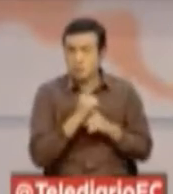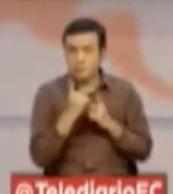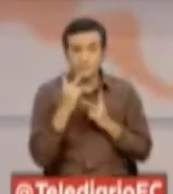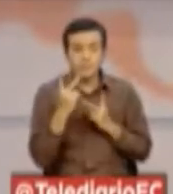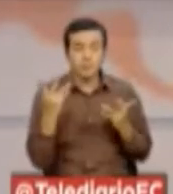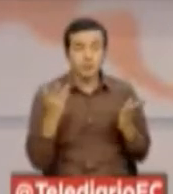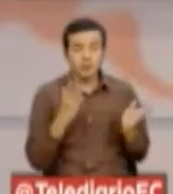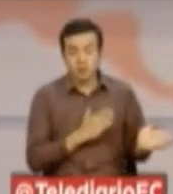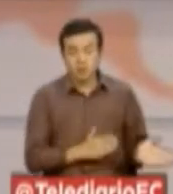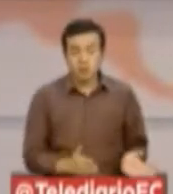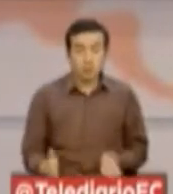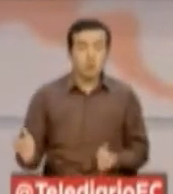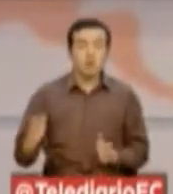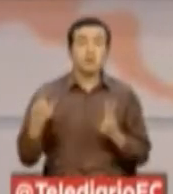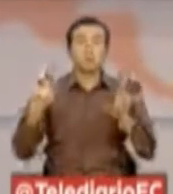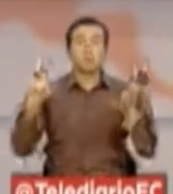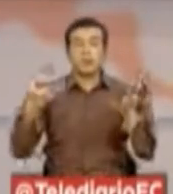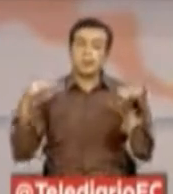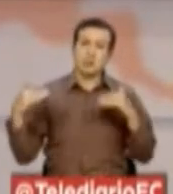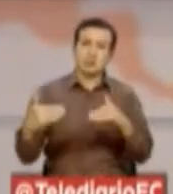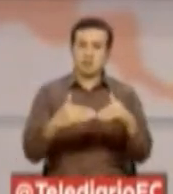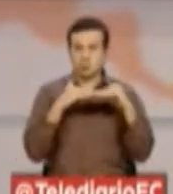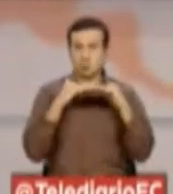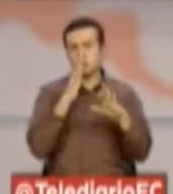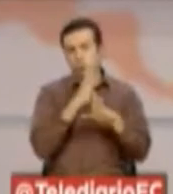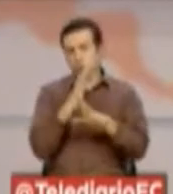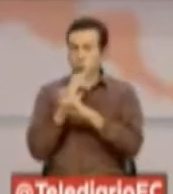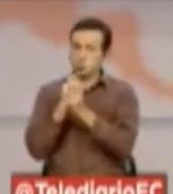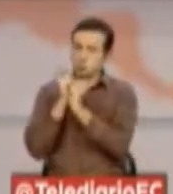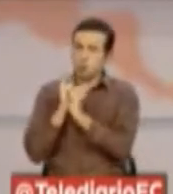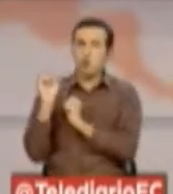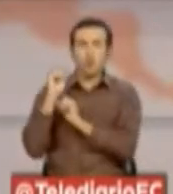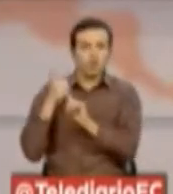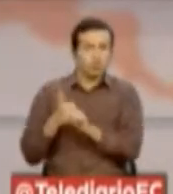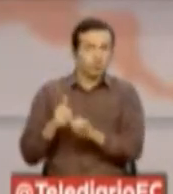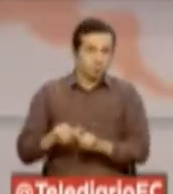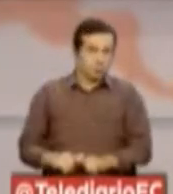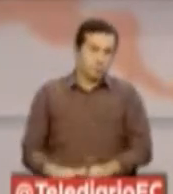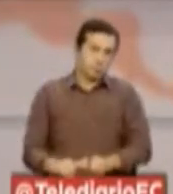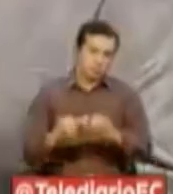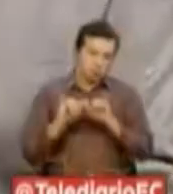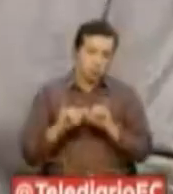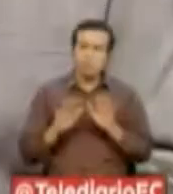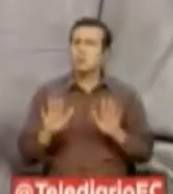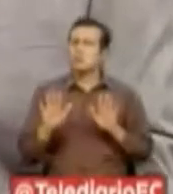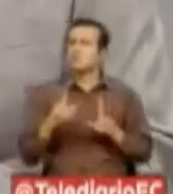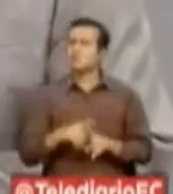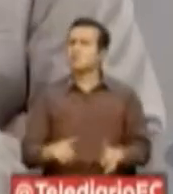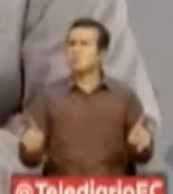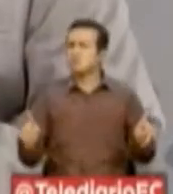definiendo es un tema de democracia alternativa o de continuidad caudillista pero en contrario